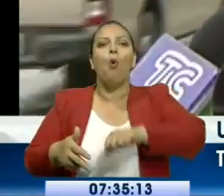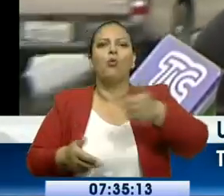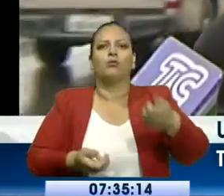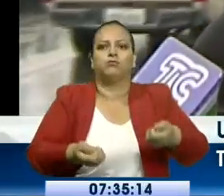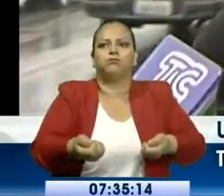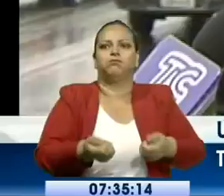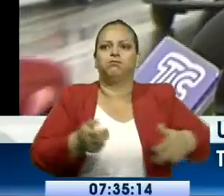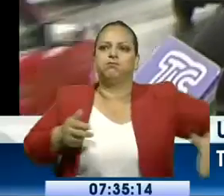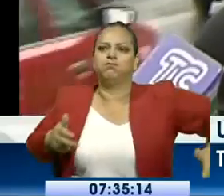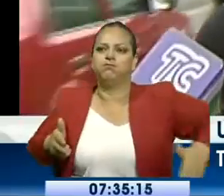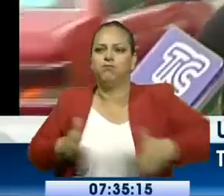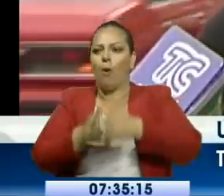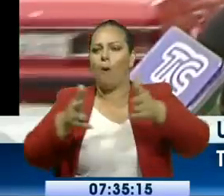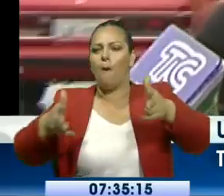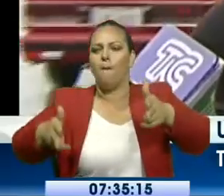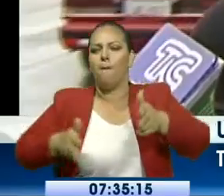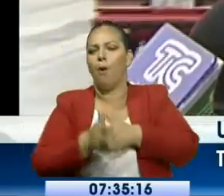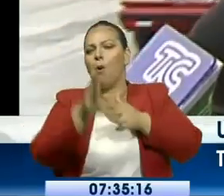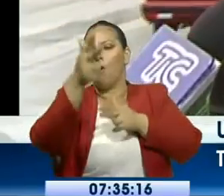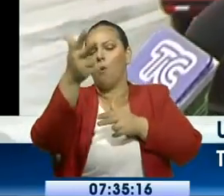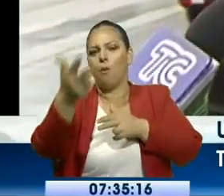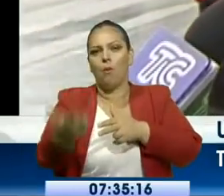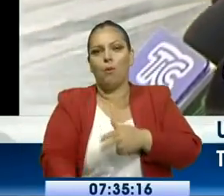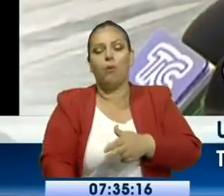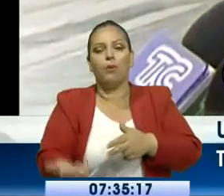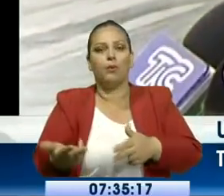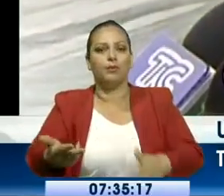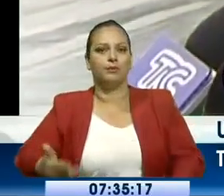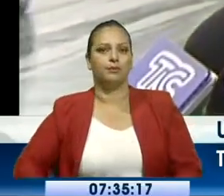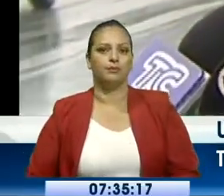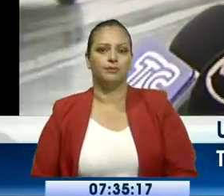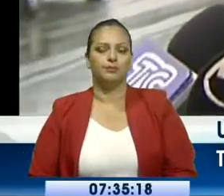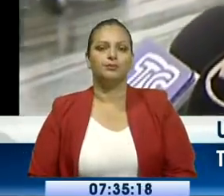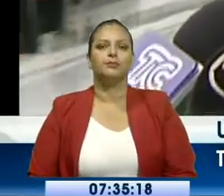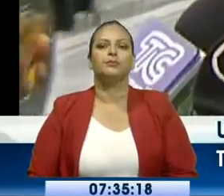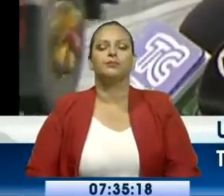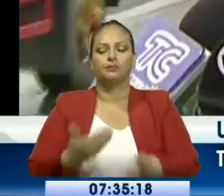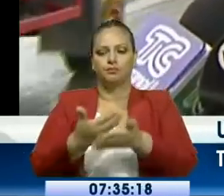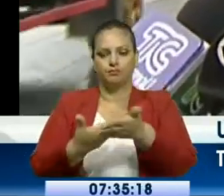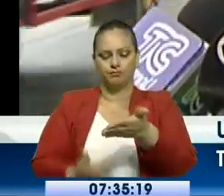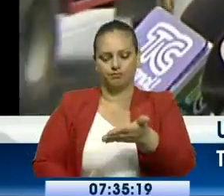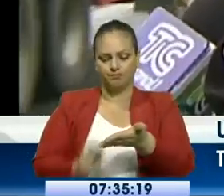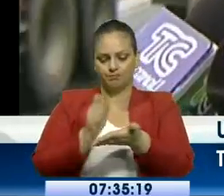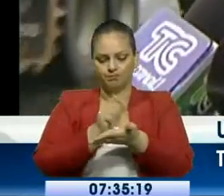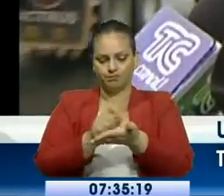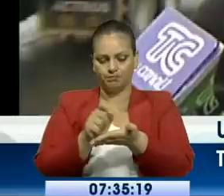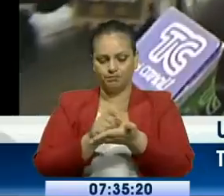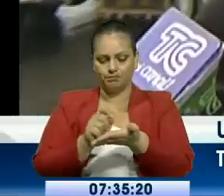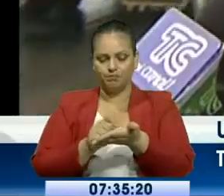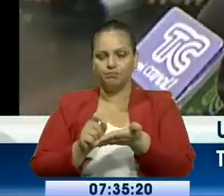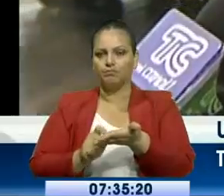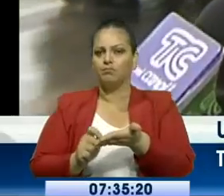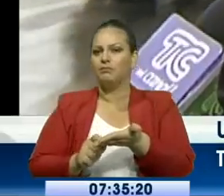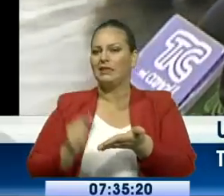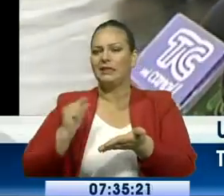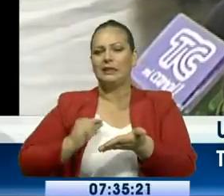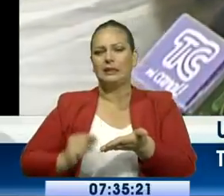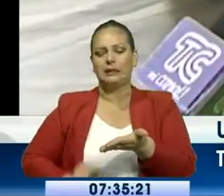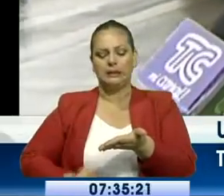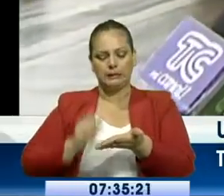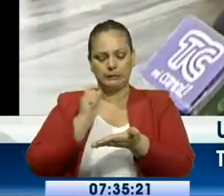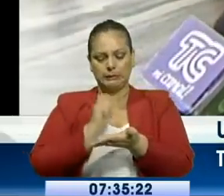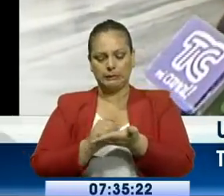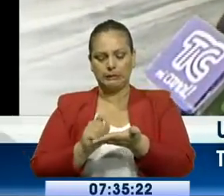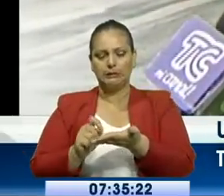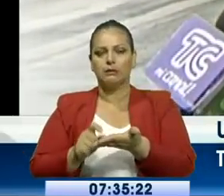CRB. Me voy a disponer a realizar el parte respectivo del accidente de tránsito. Más adelante, dependiendo de las investigaciones,